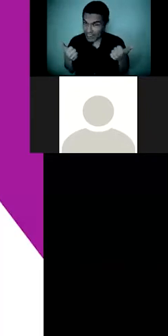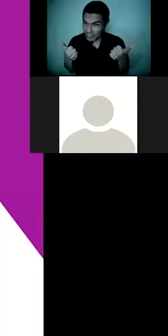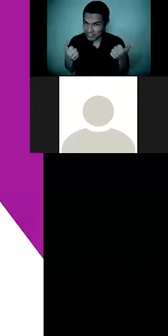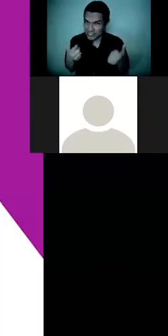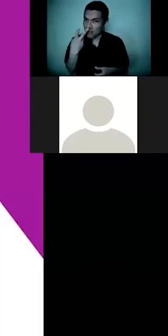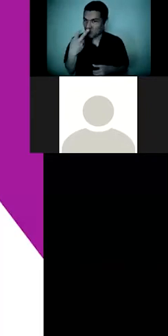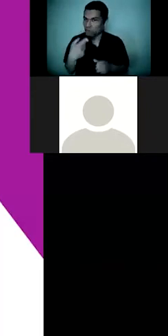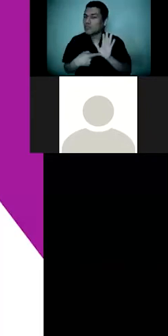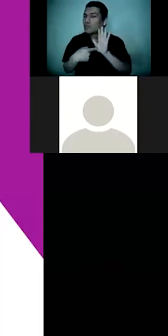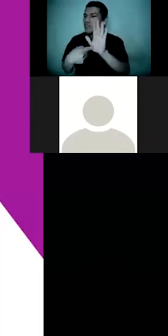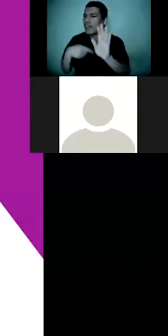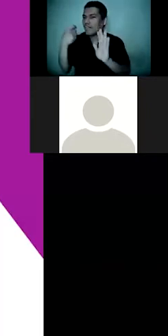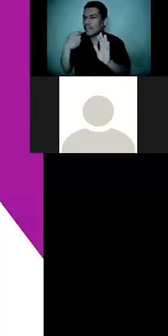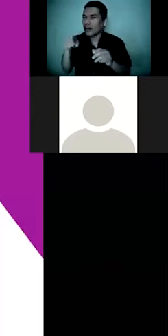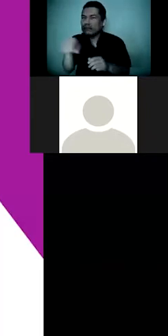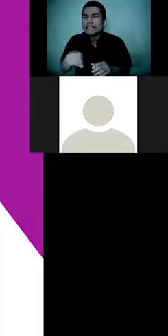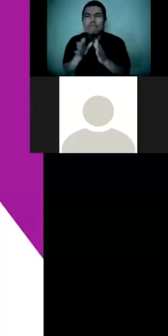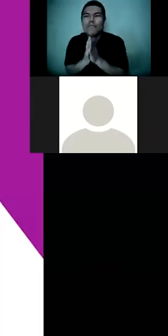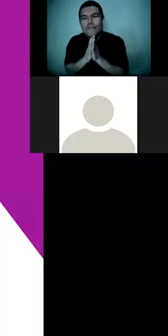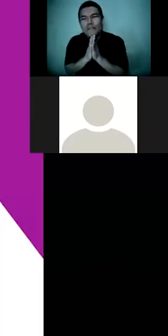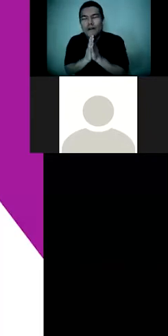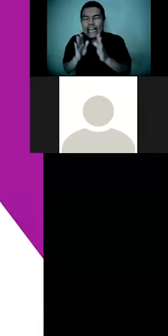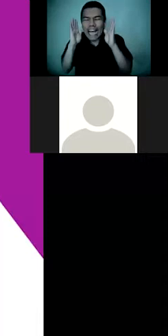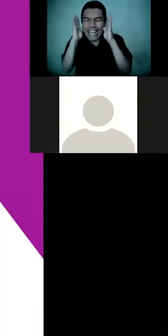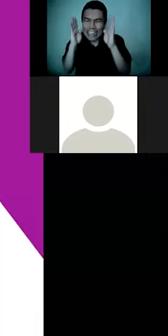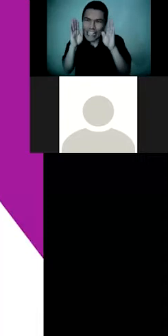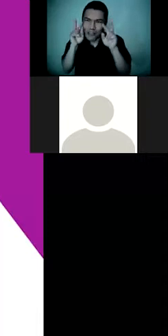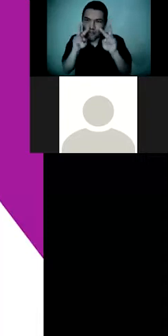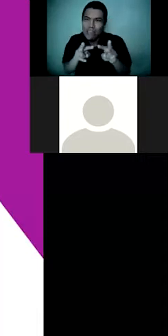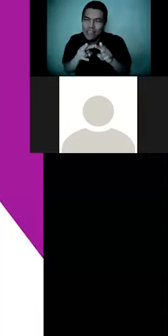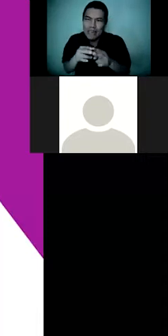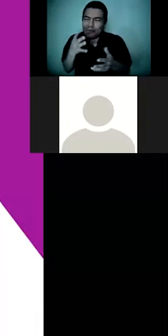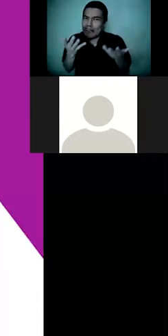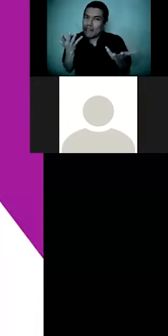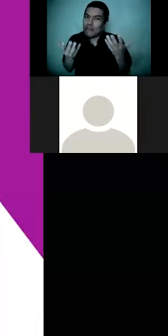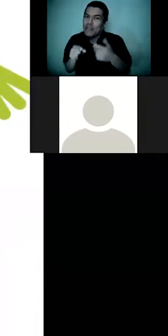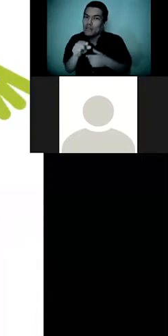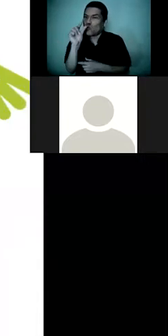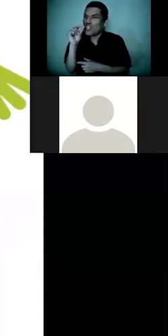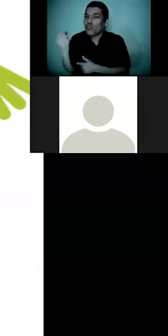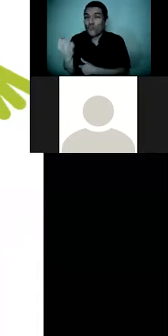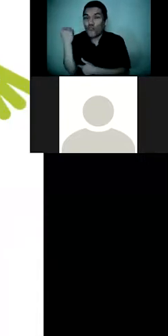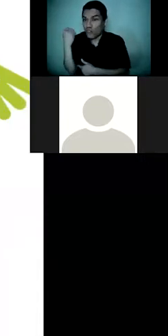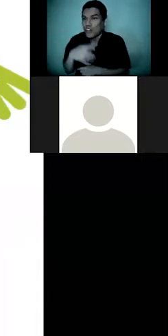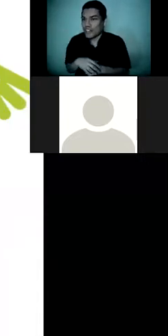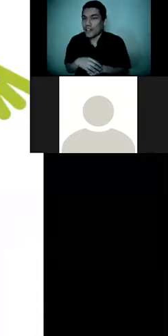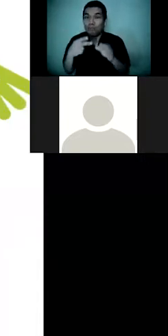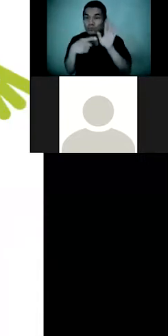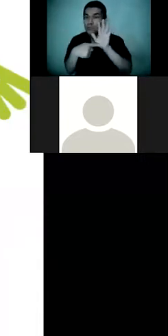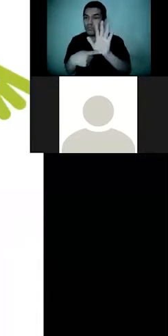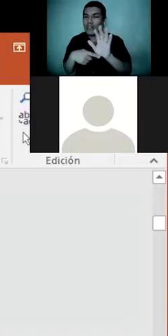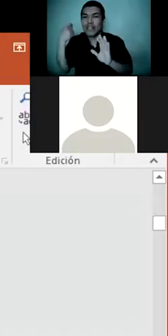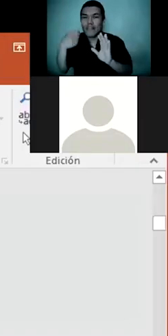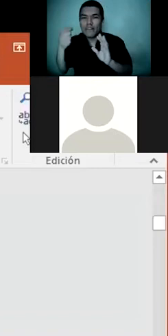Están mostrando si está bien o no. Vamos a ver el video, por favor. Atento, por favor, atento para después compartir